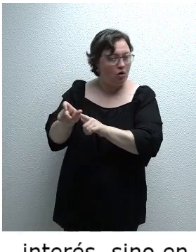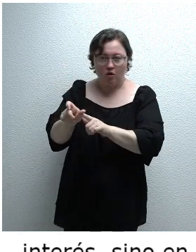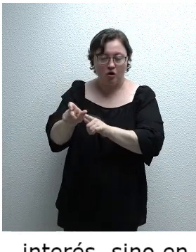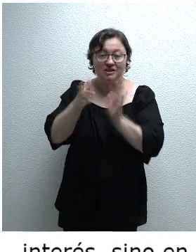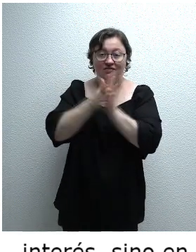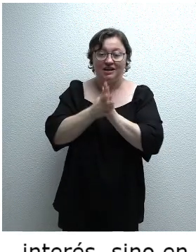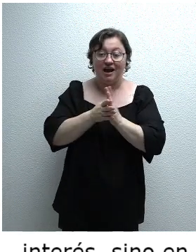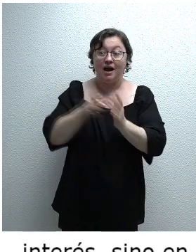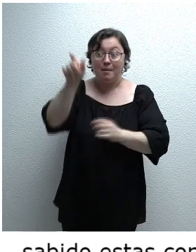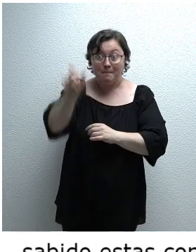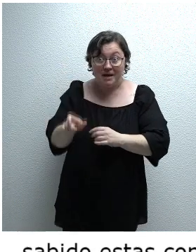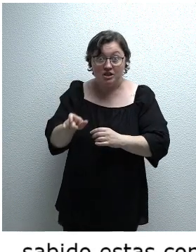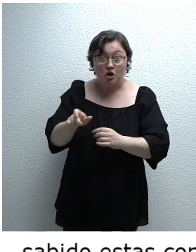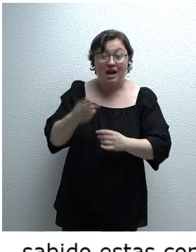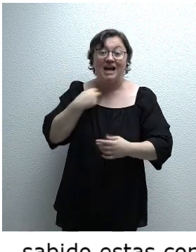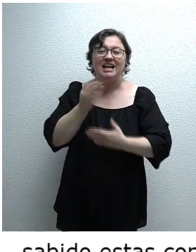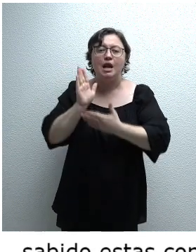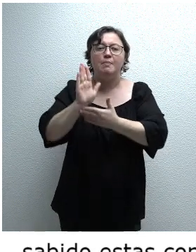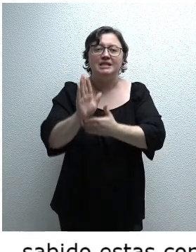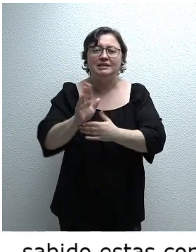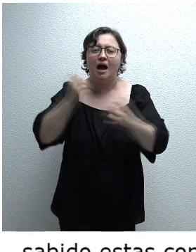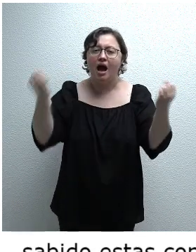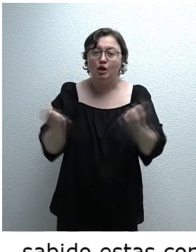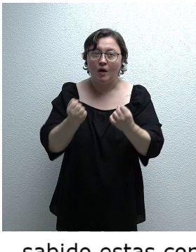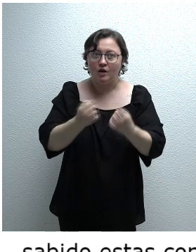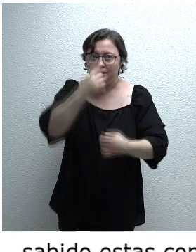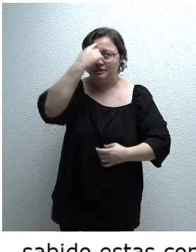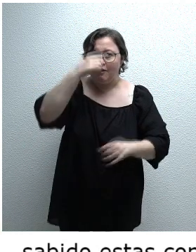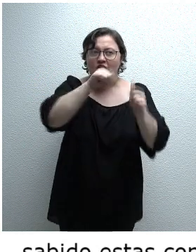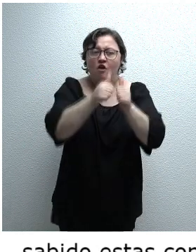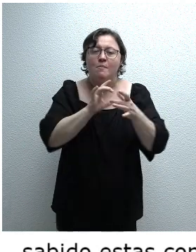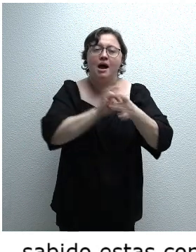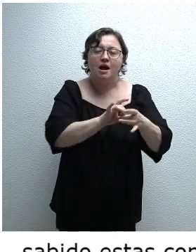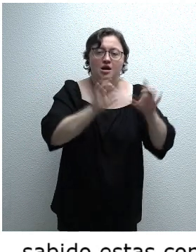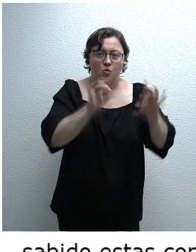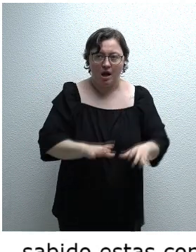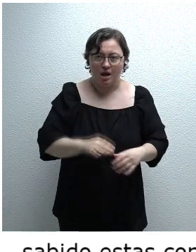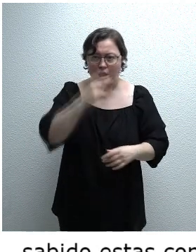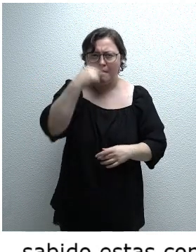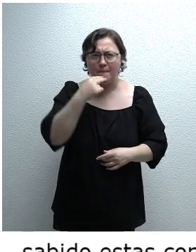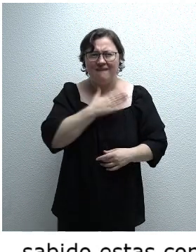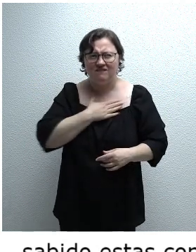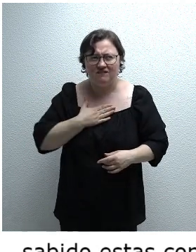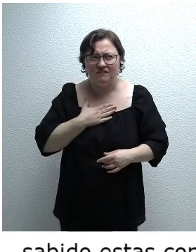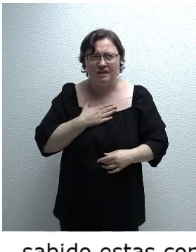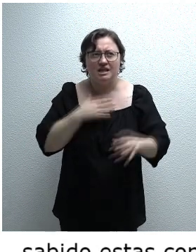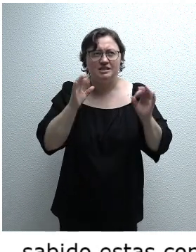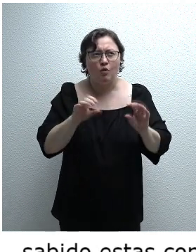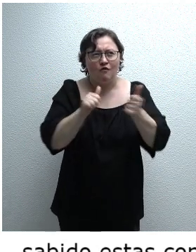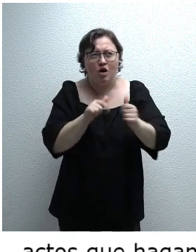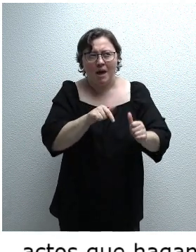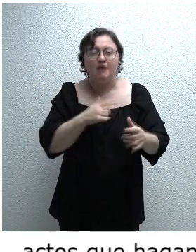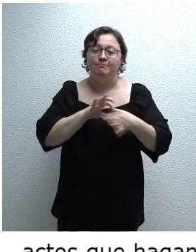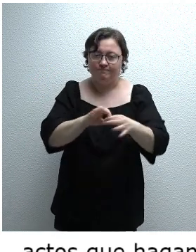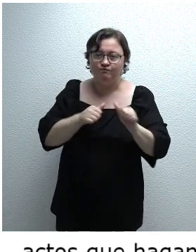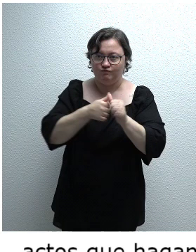actos que hagan estas personas en su representación recuerden a la persona. A papá le hubiera gustado hacerlo así. Y